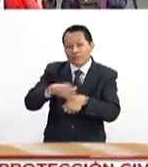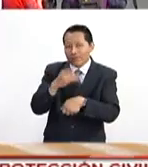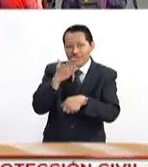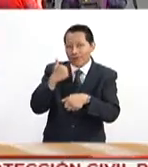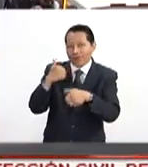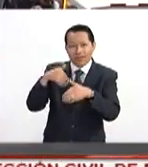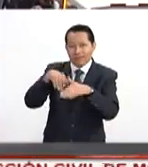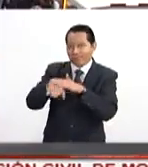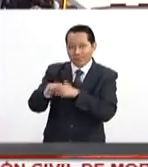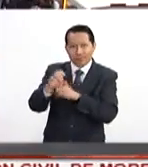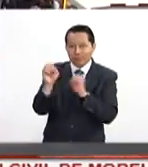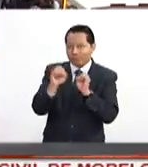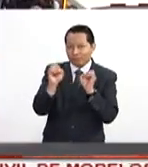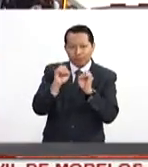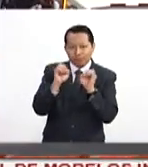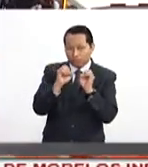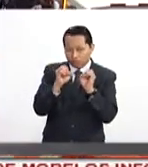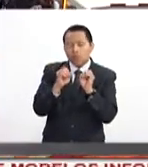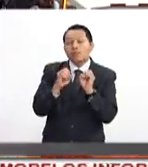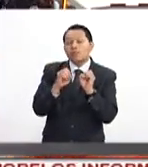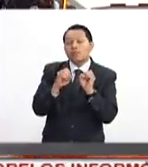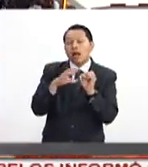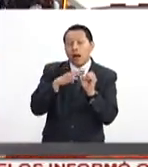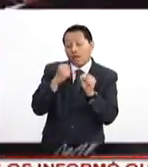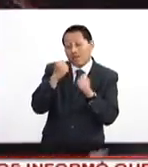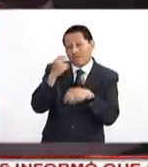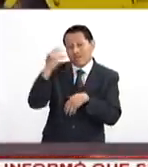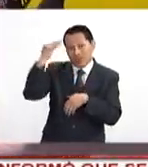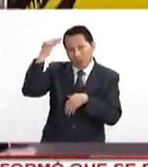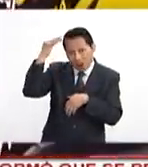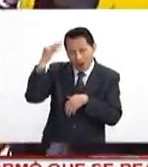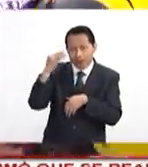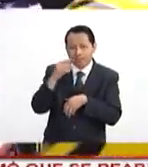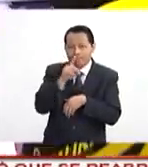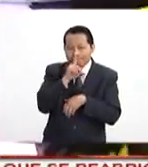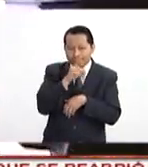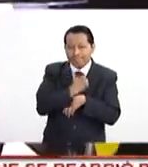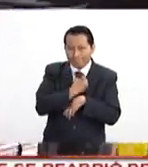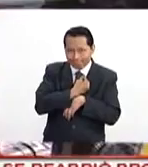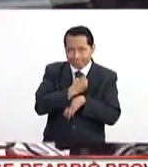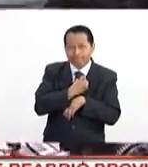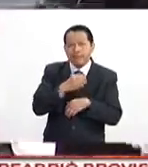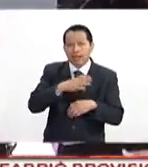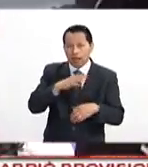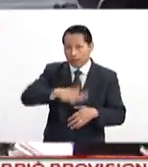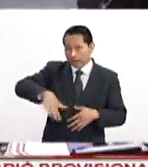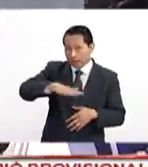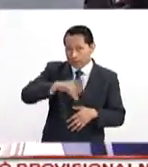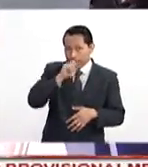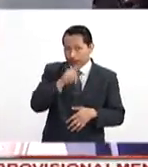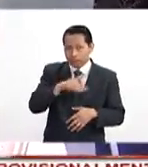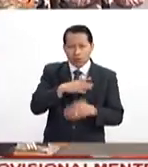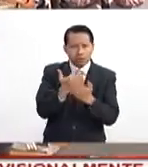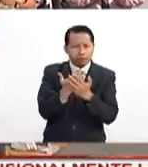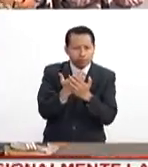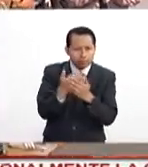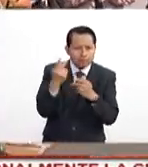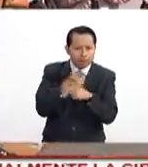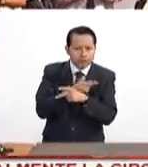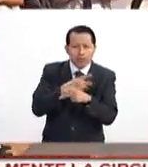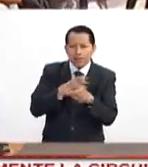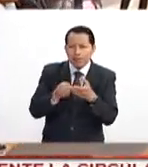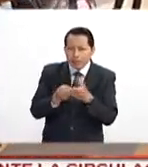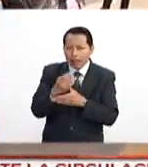acceso para la prensa al hangar. Ante los rayos inclementes del sol, los representantes de los medios permanecieron a la espera de la salida